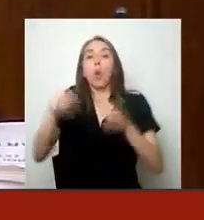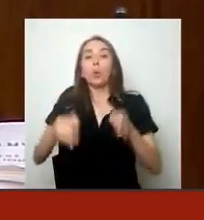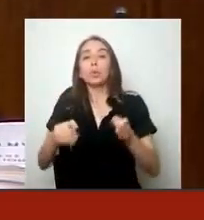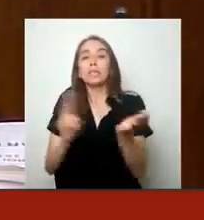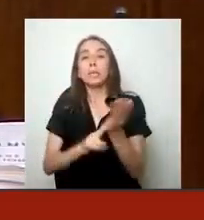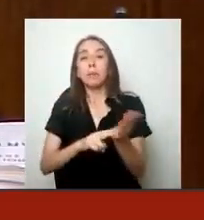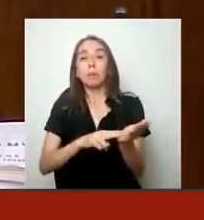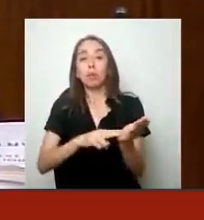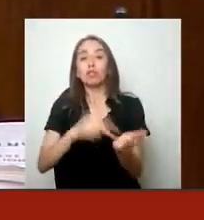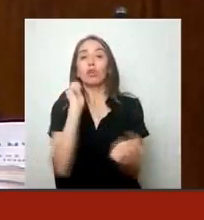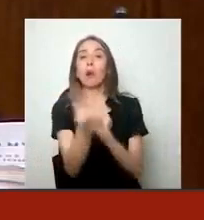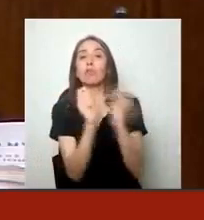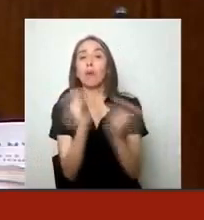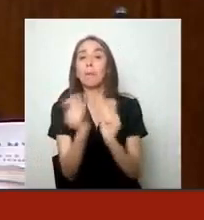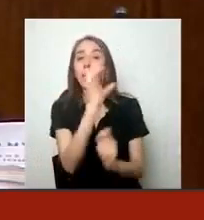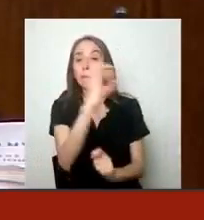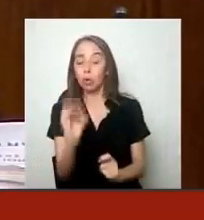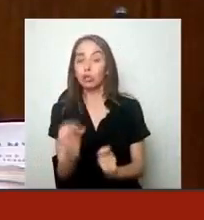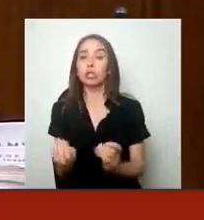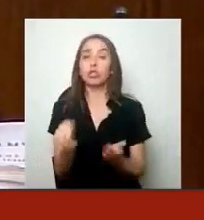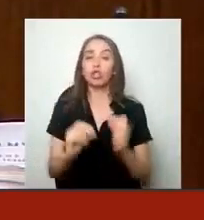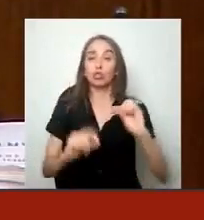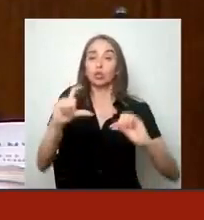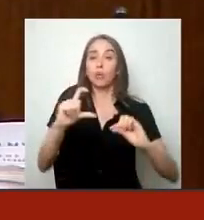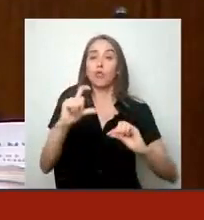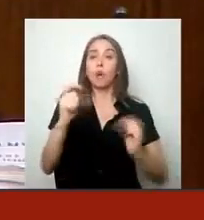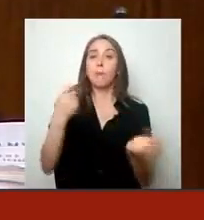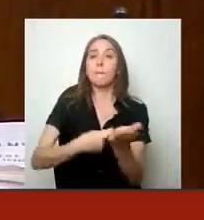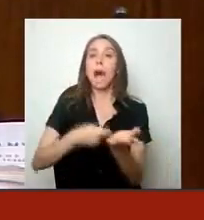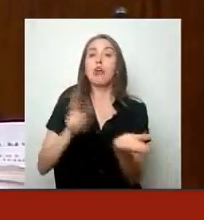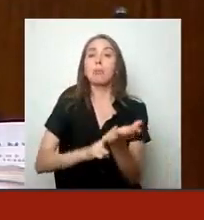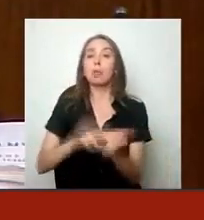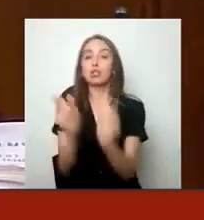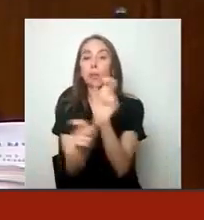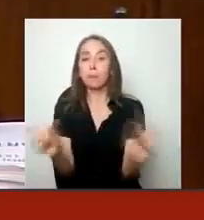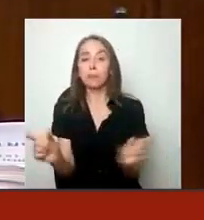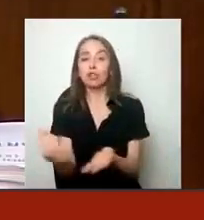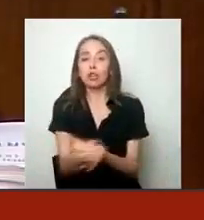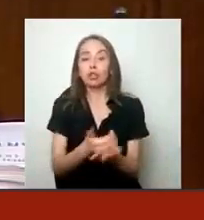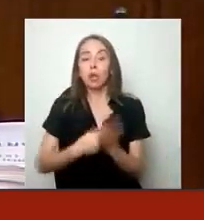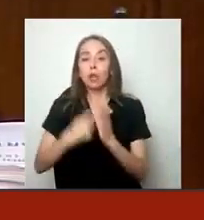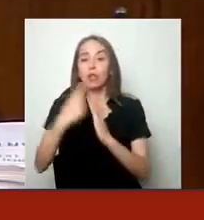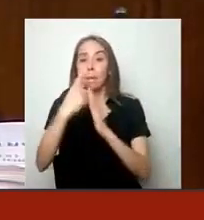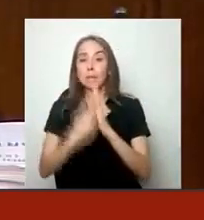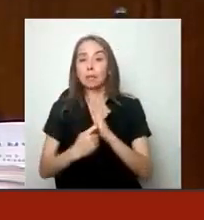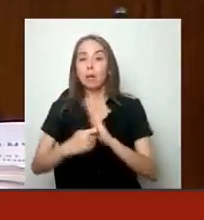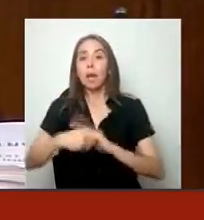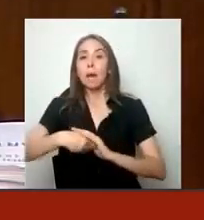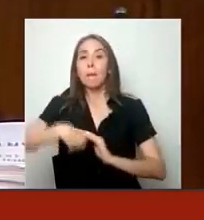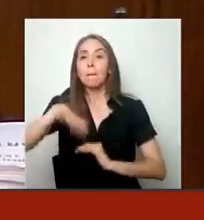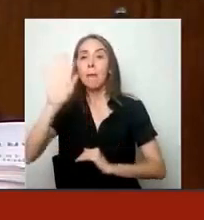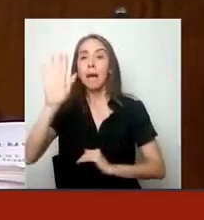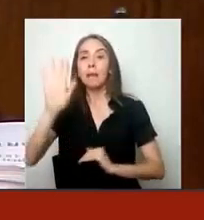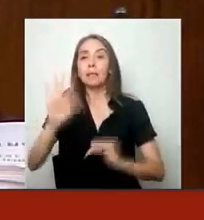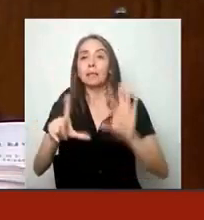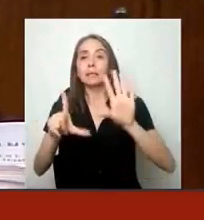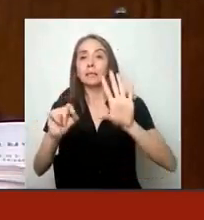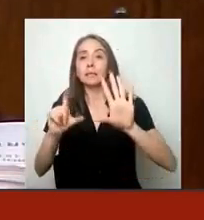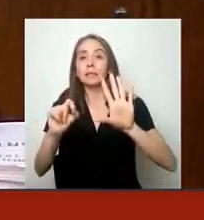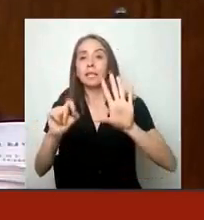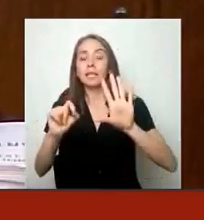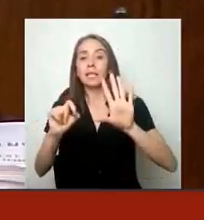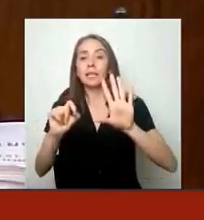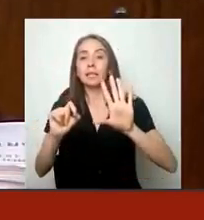la tributación a las personas con ingresos mensuales mayores a 70